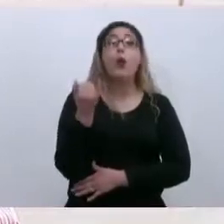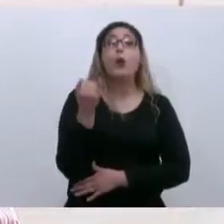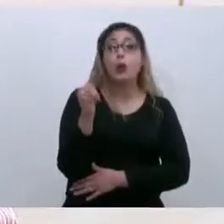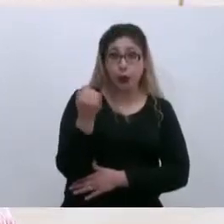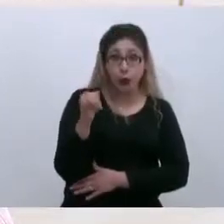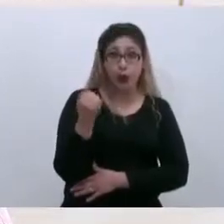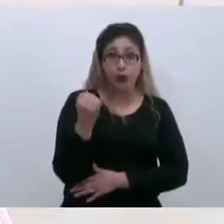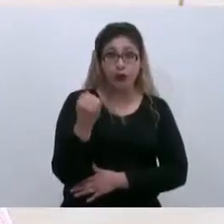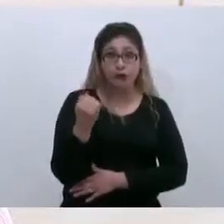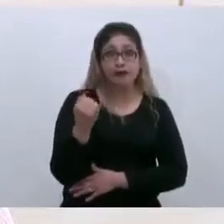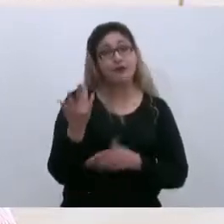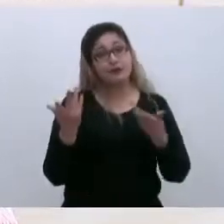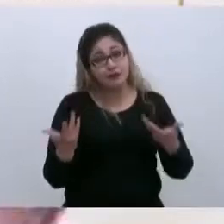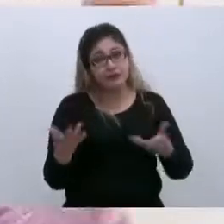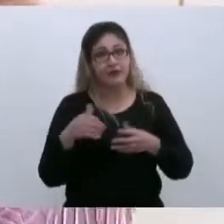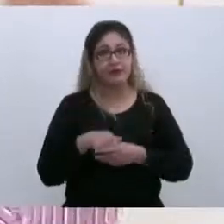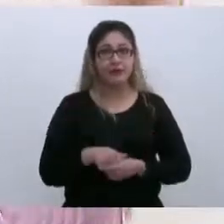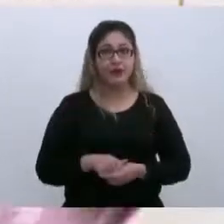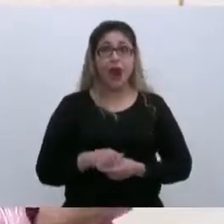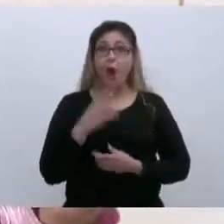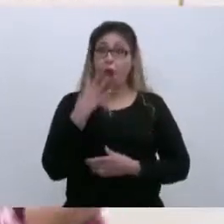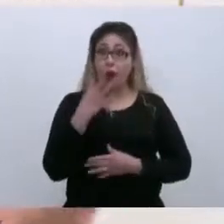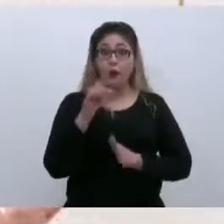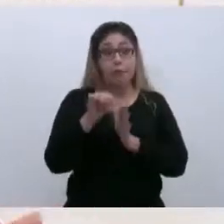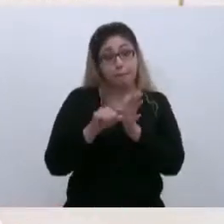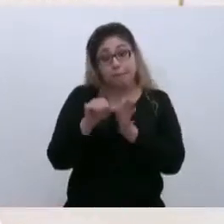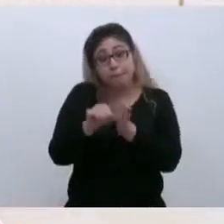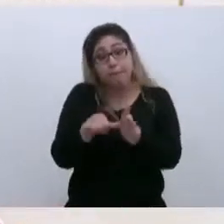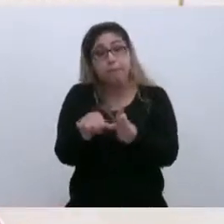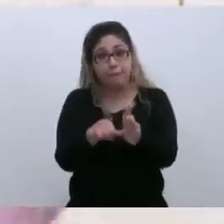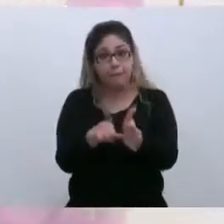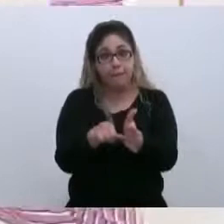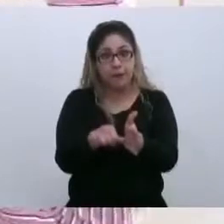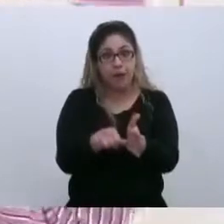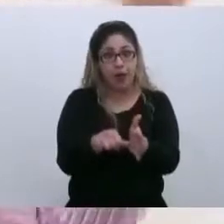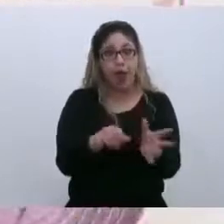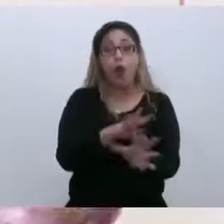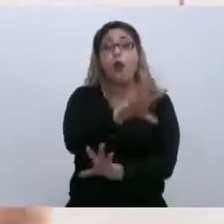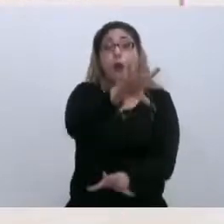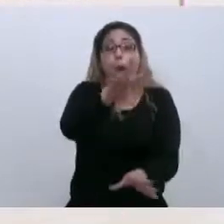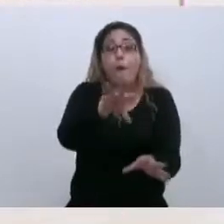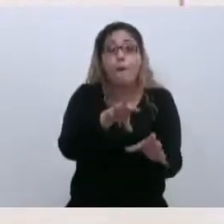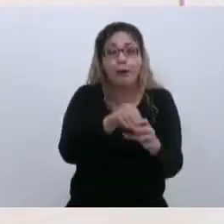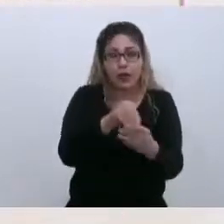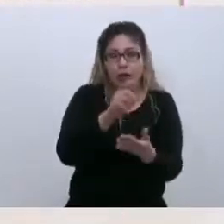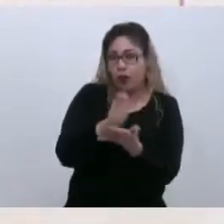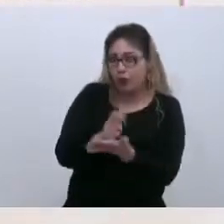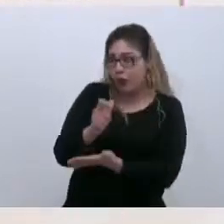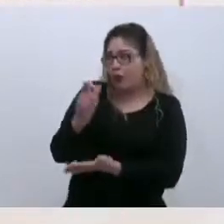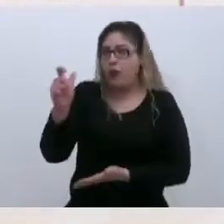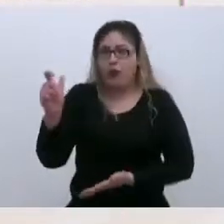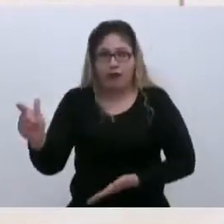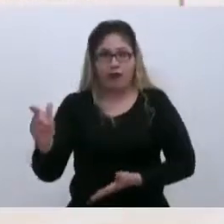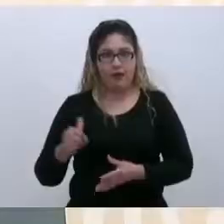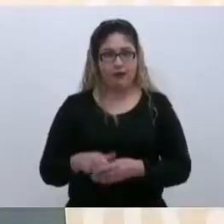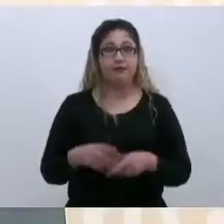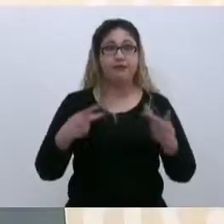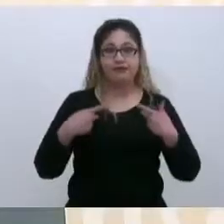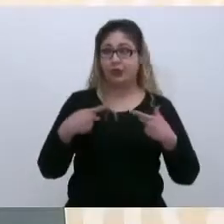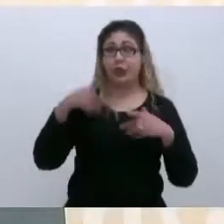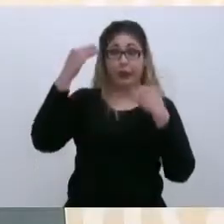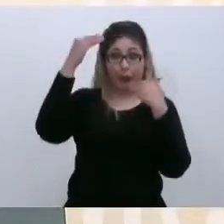por la veda electoral. A partir de julio ya se van a incorporar